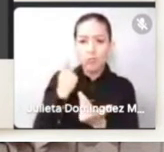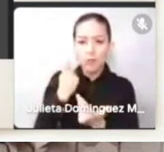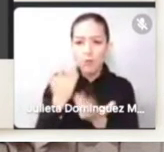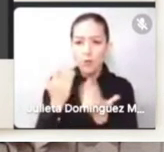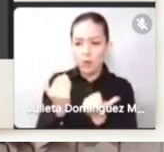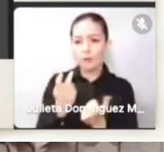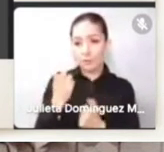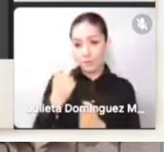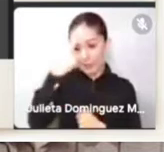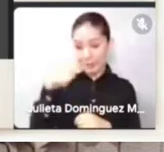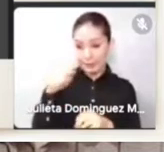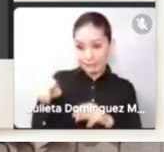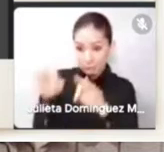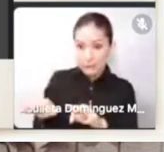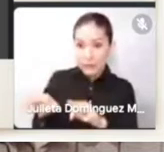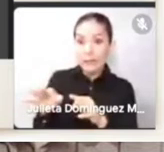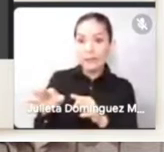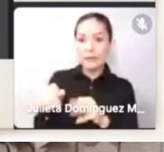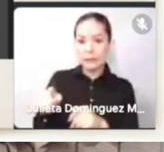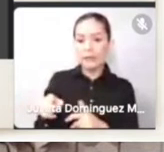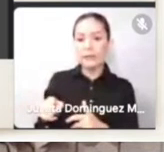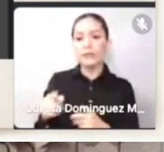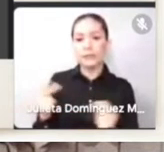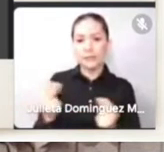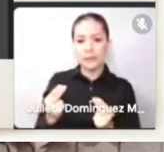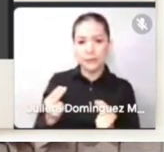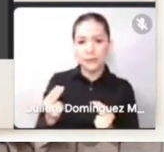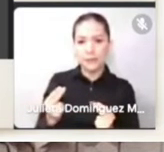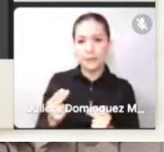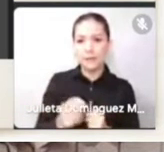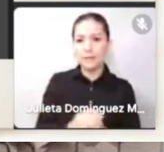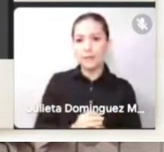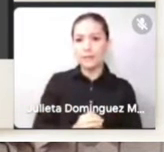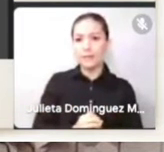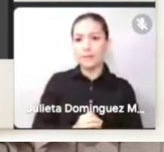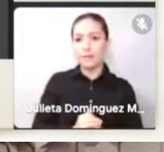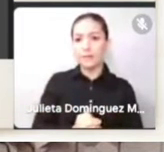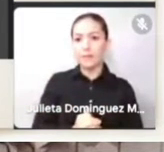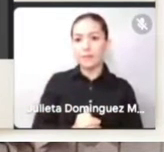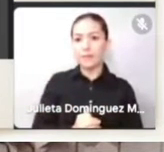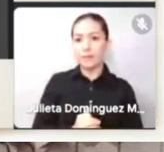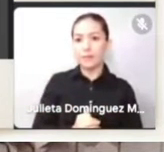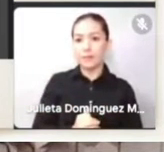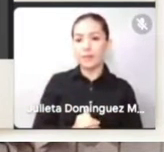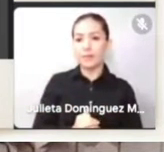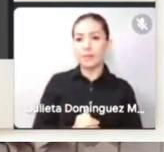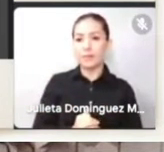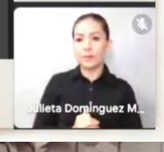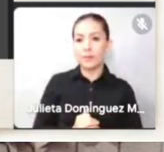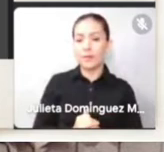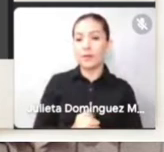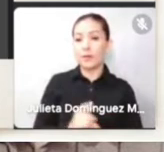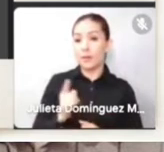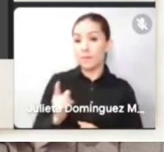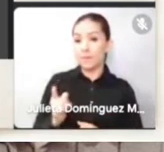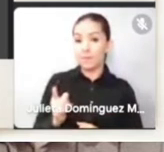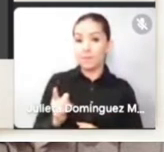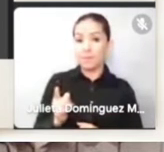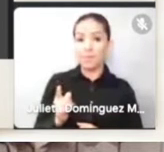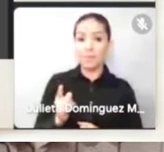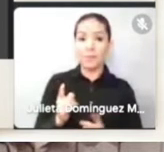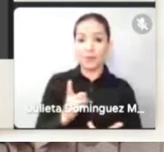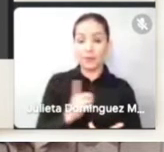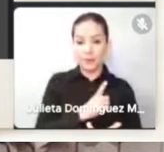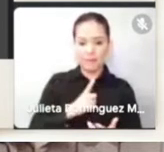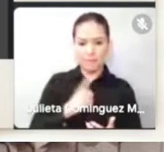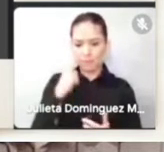se acredite, debe ser determinante para el resultado de la elección, y para que la determinancia se satisfaga, debe existir una diferencia